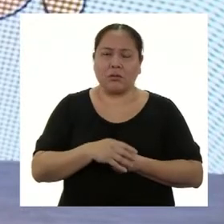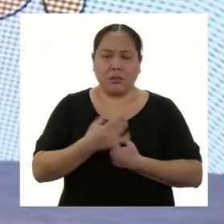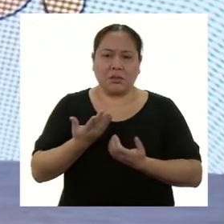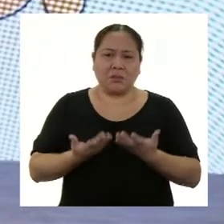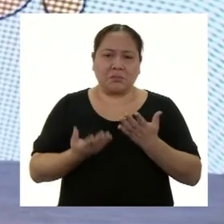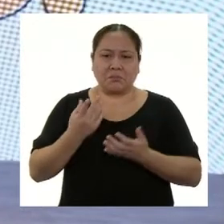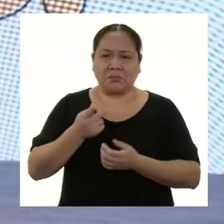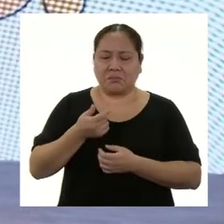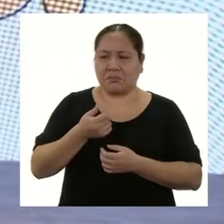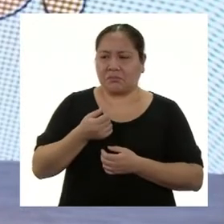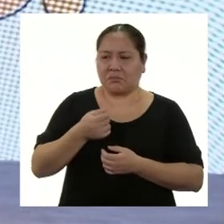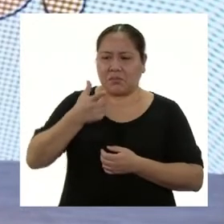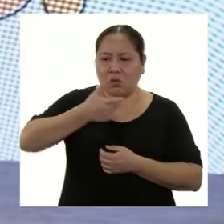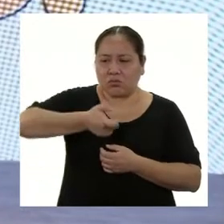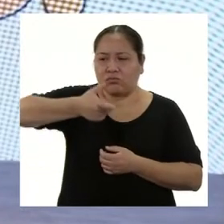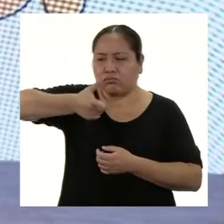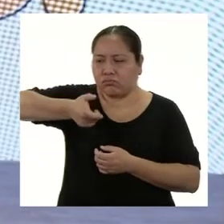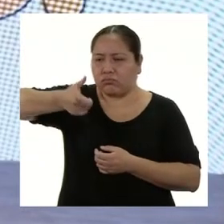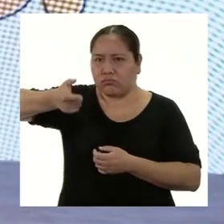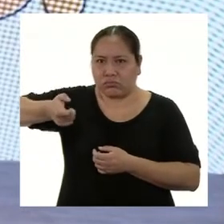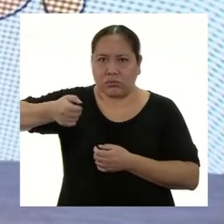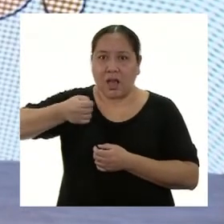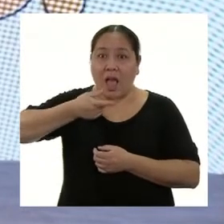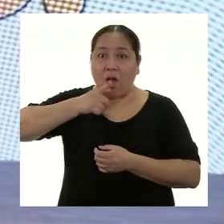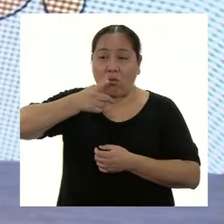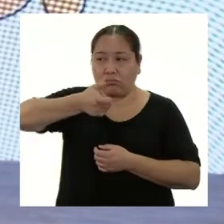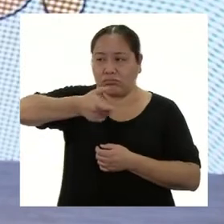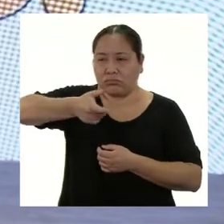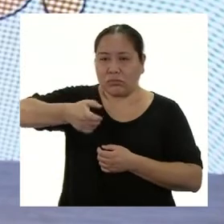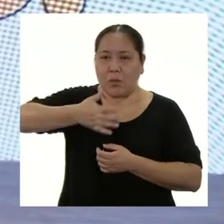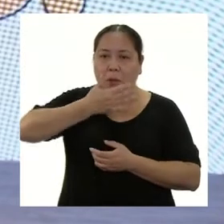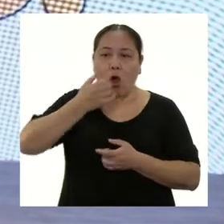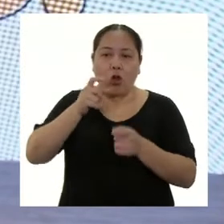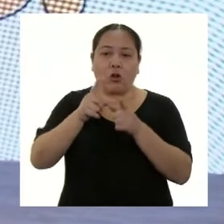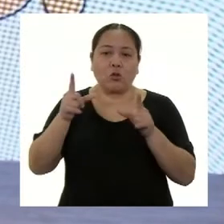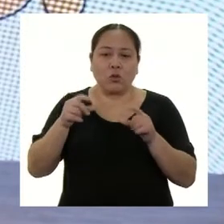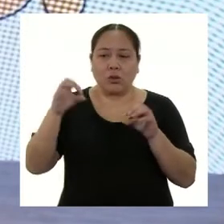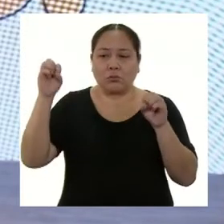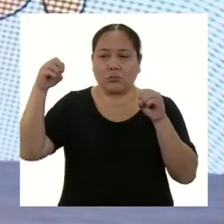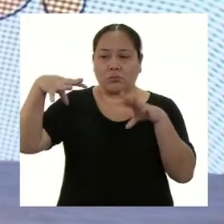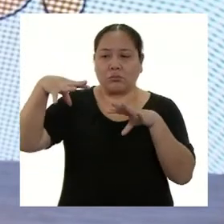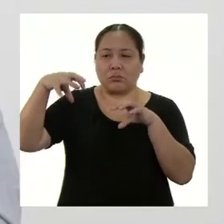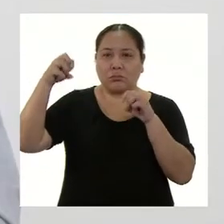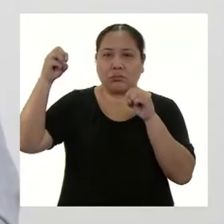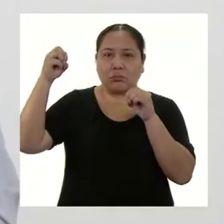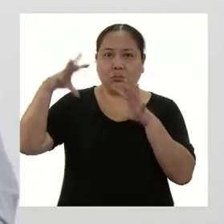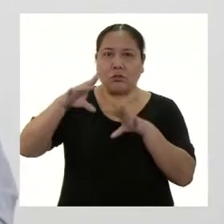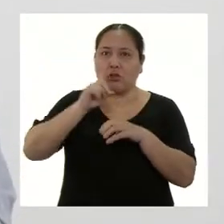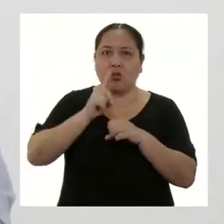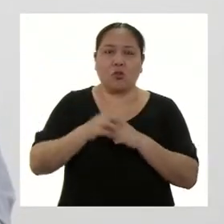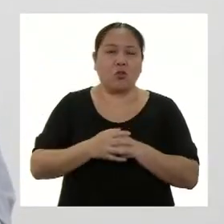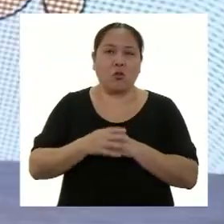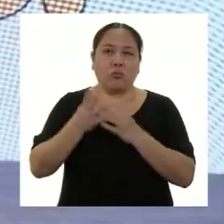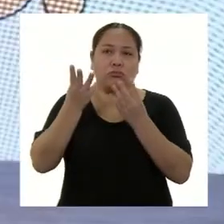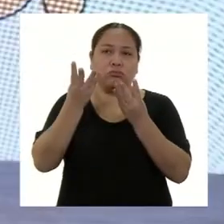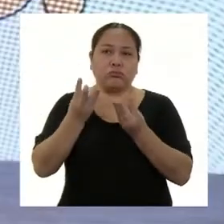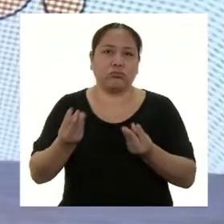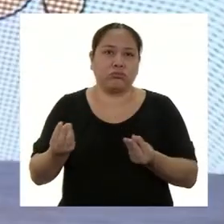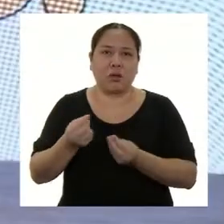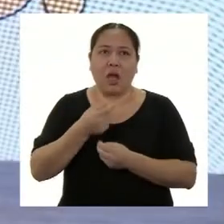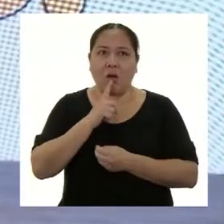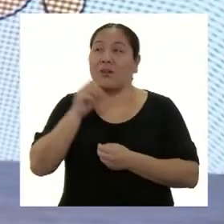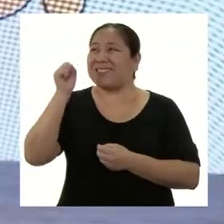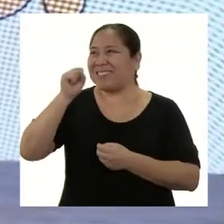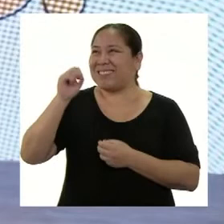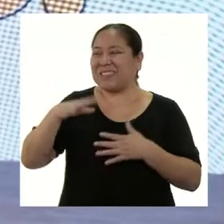caseros y que habría que buscar las mejores ubicaciones para que estos rieguen sin gastar mucha agua. ¿Y los convenciste? Sí se